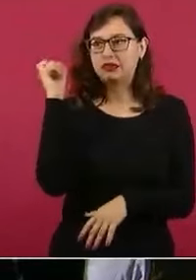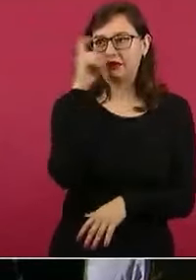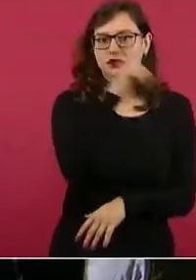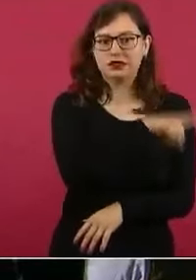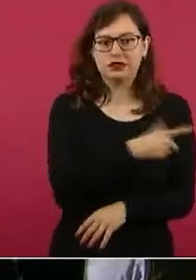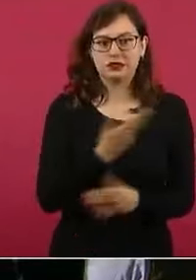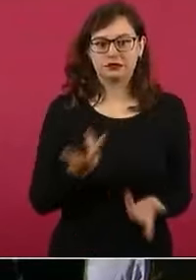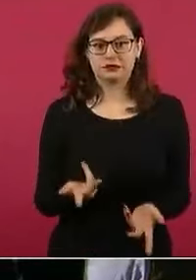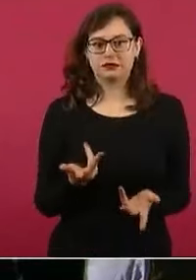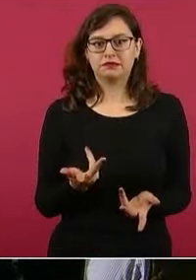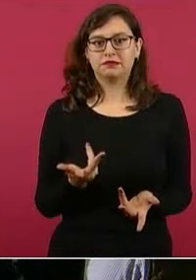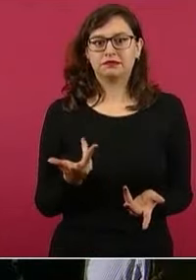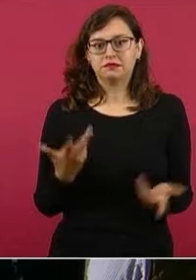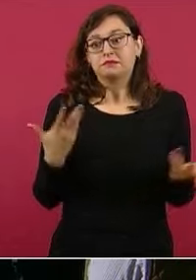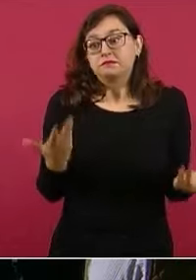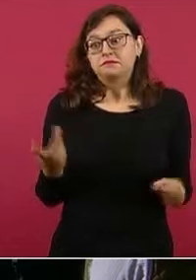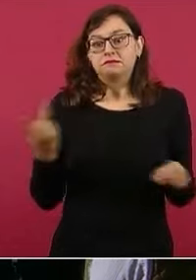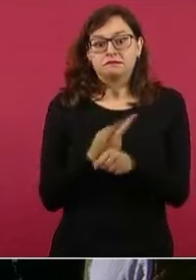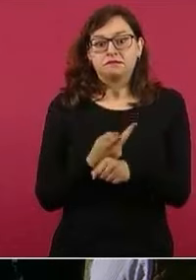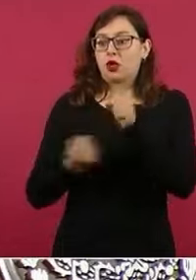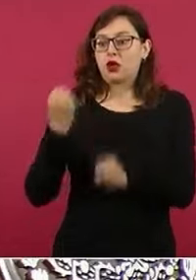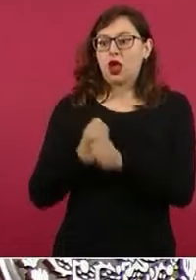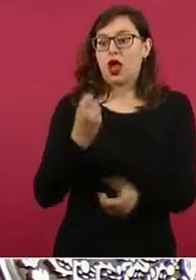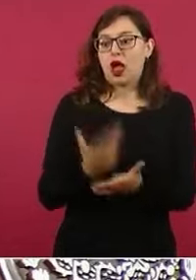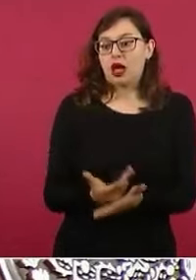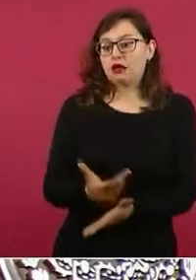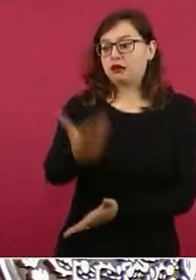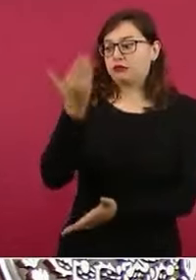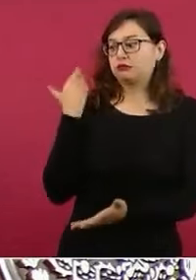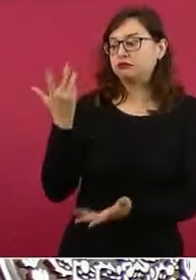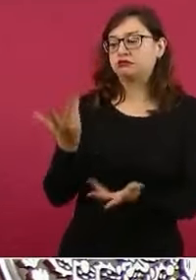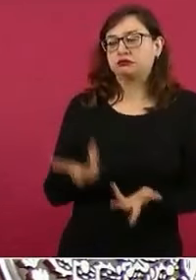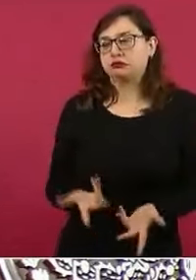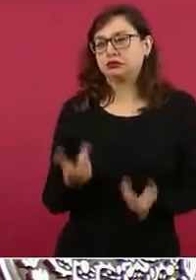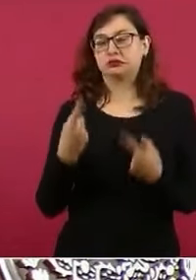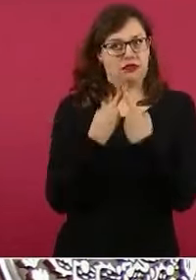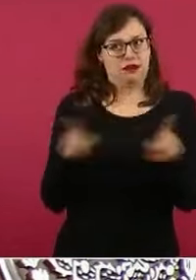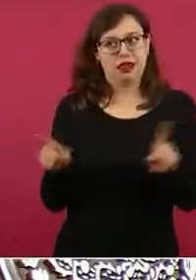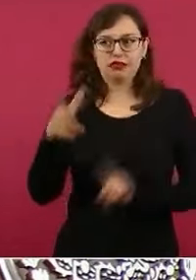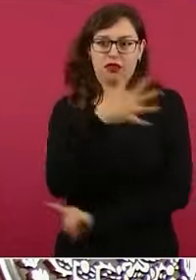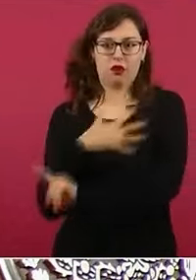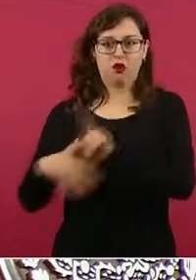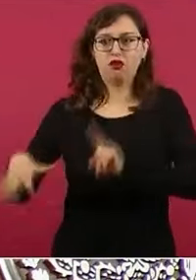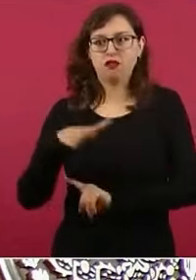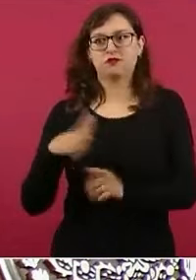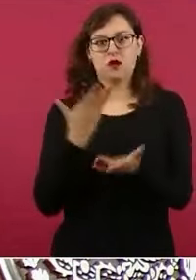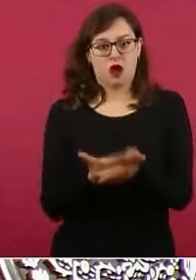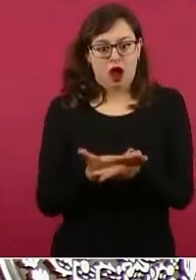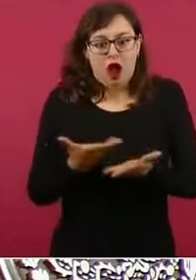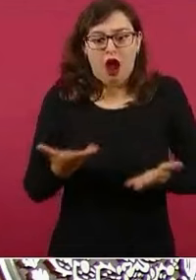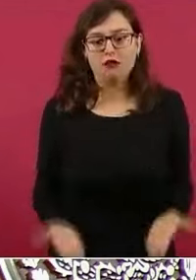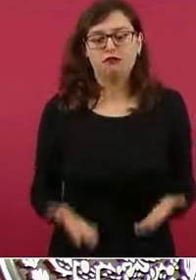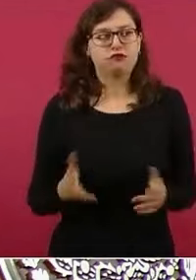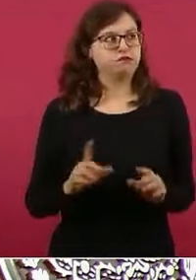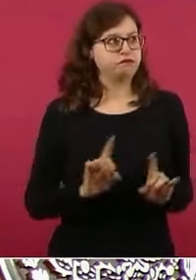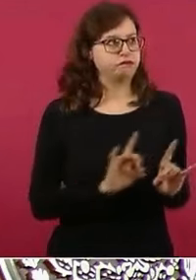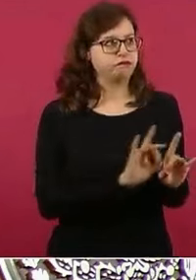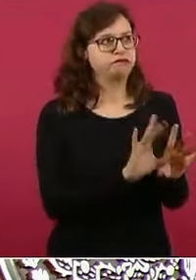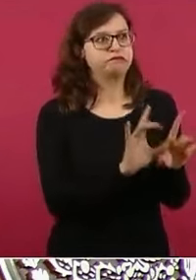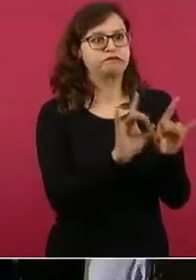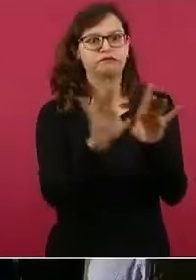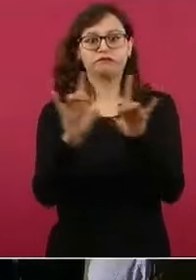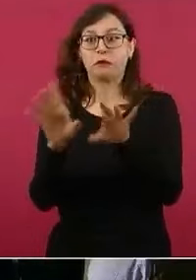años en el mundo, lo hemos estado comprando en este año, y eso tiene una presión, junto con la guerra entre Rusia y Ucrania,